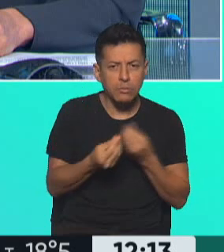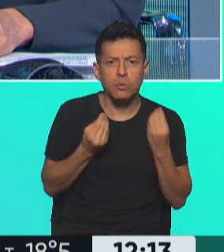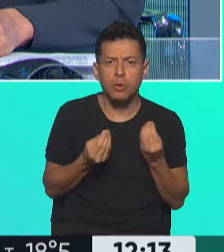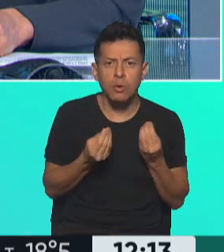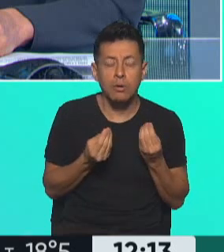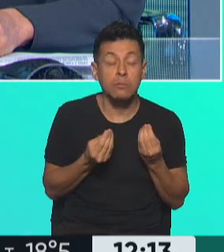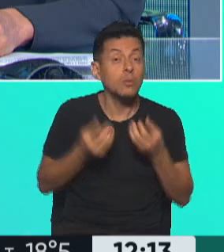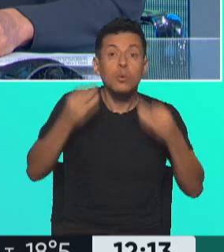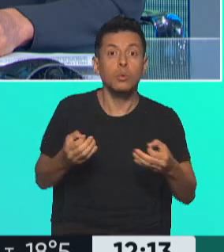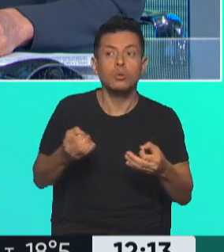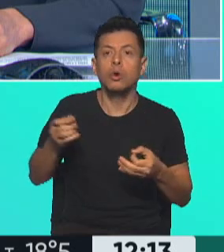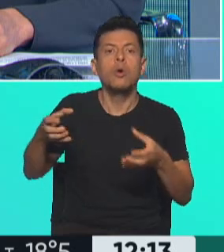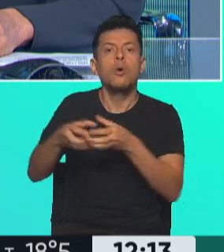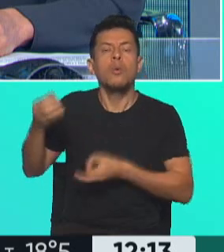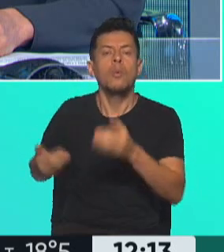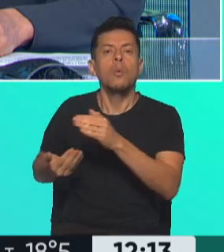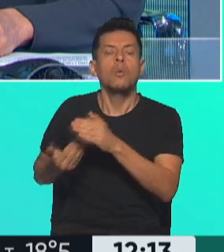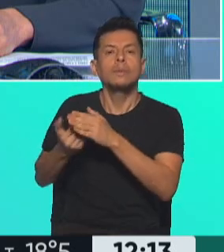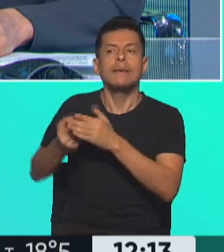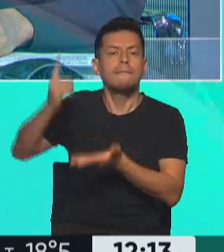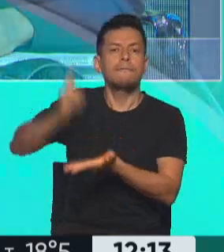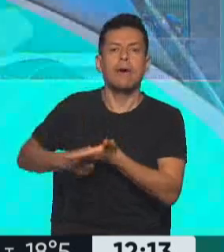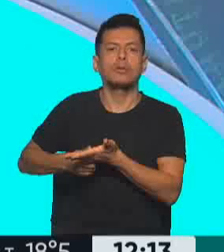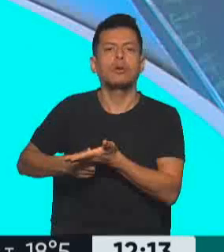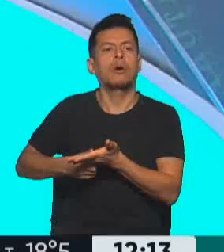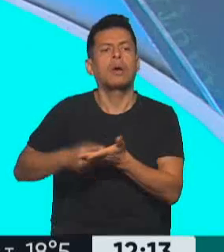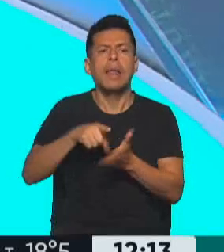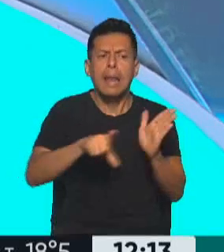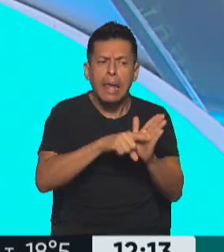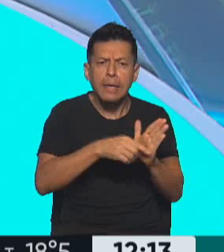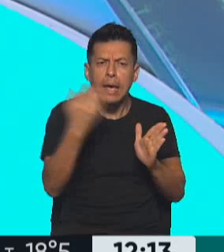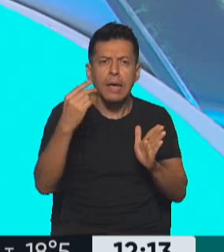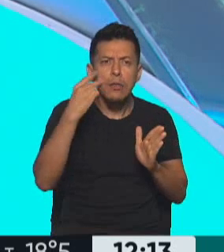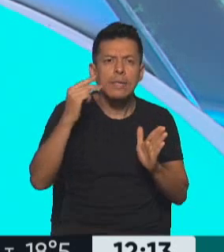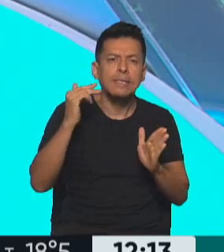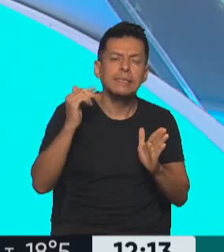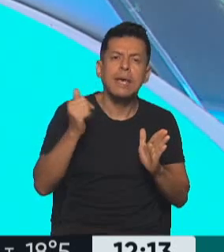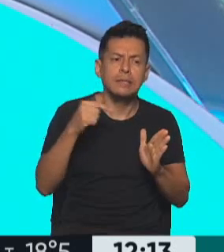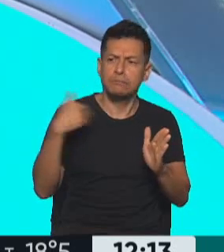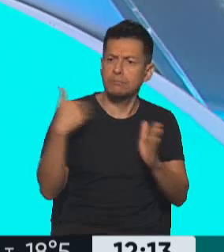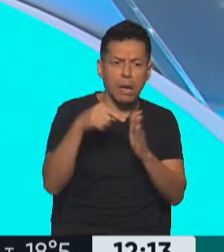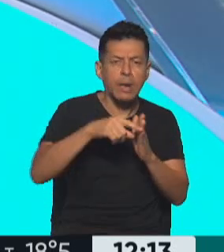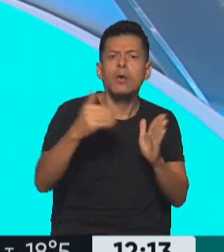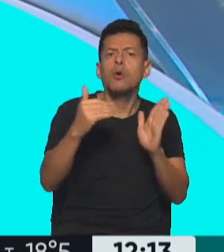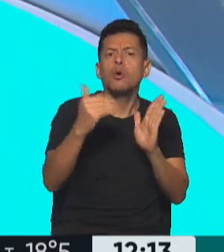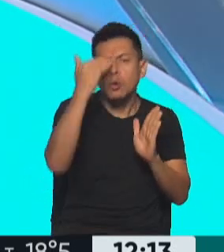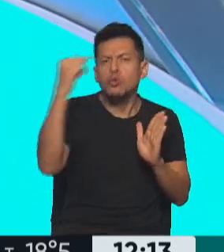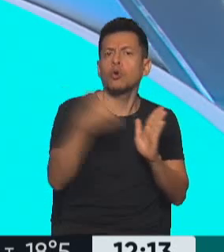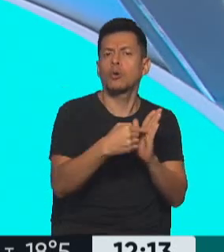días aparece ese fallo que declara inconstitucional una ley vigente desde el año 2006, ¿no? Y nadie se pregunta